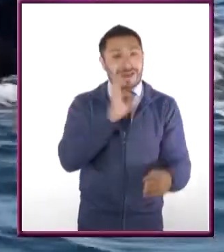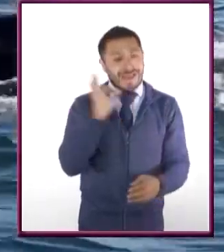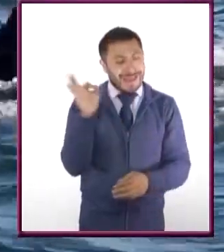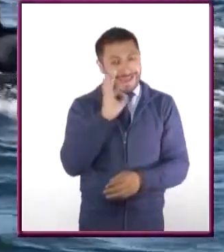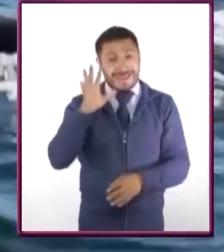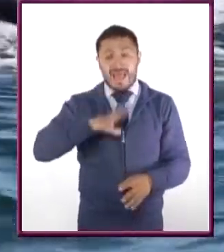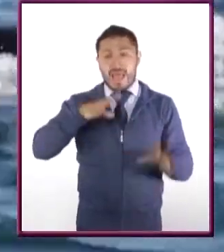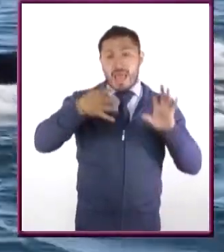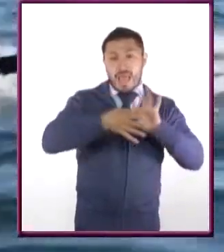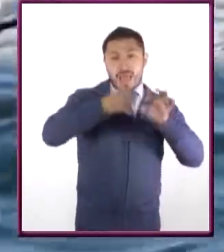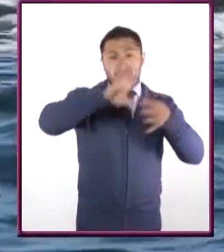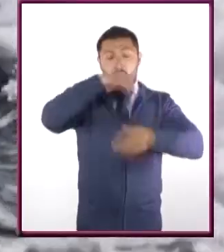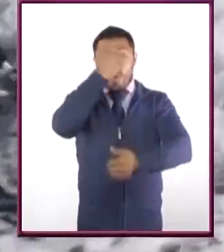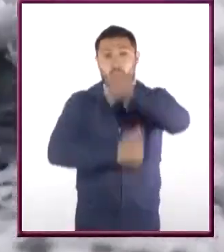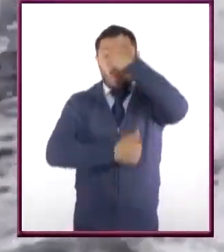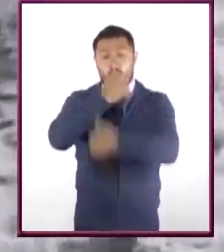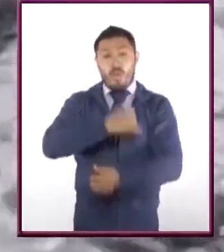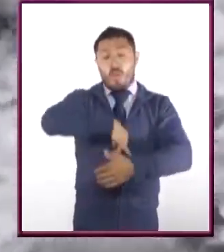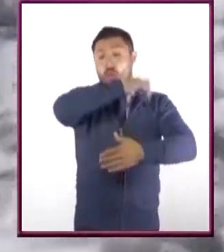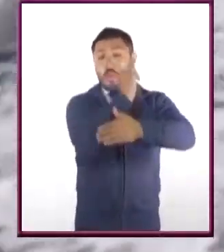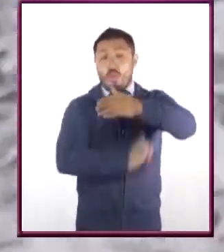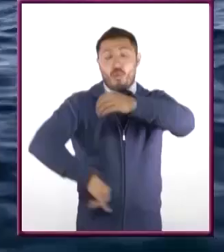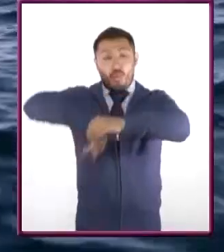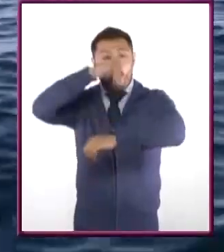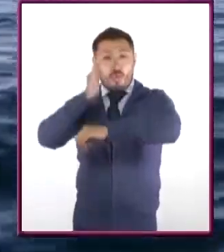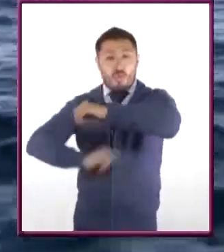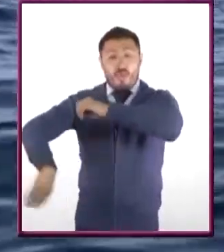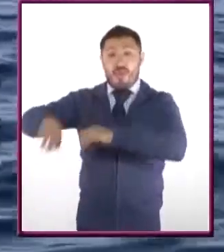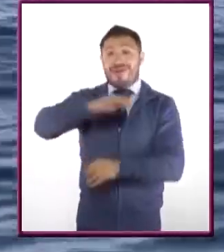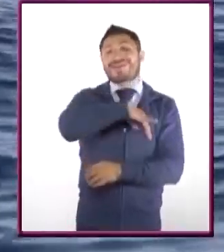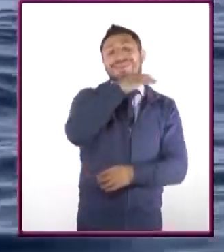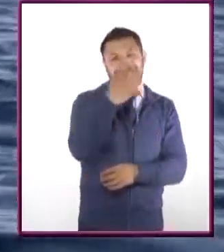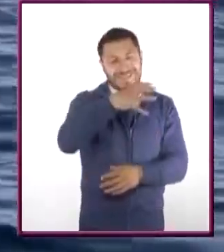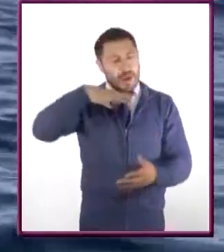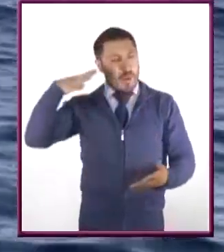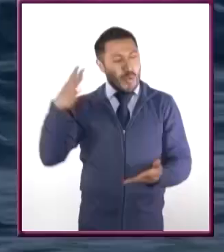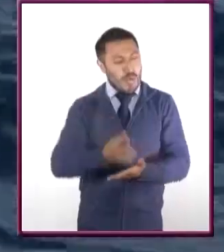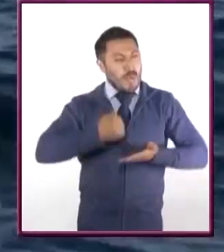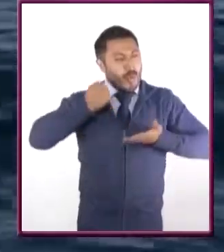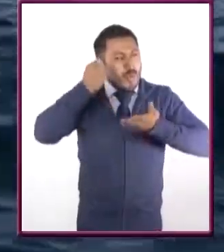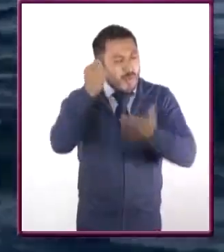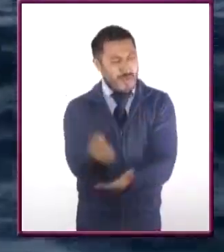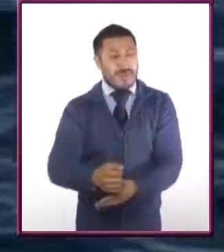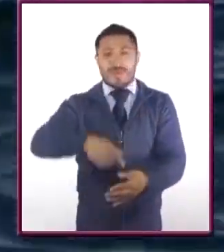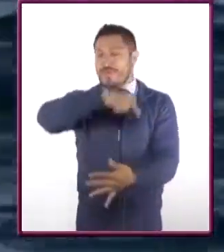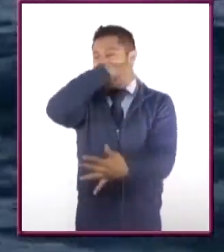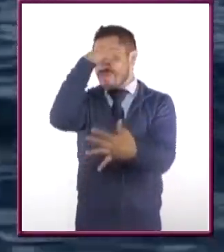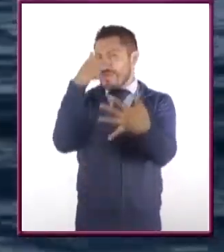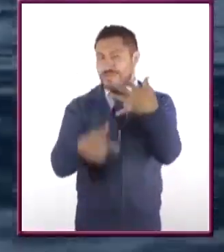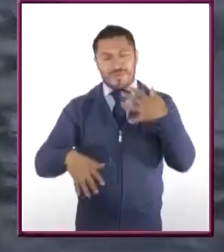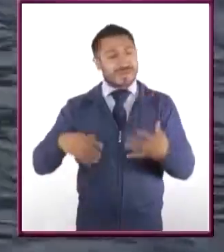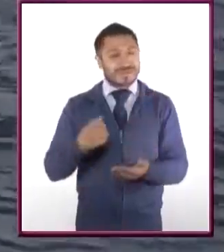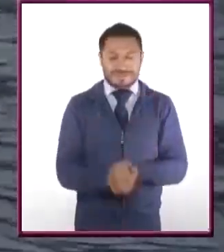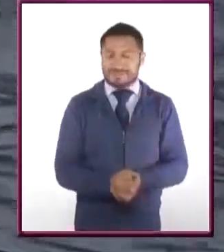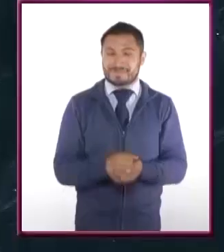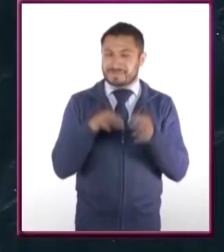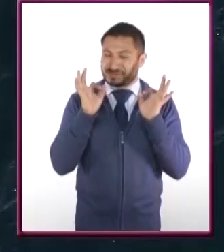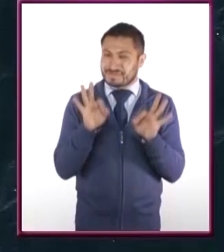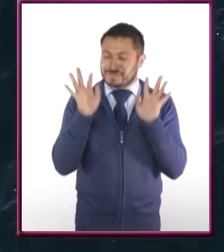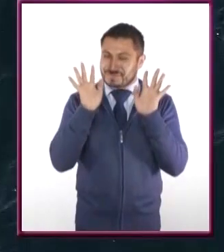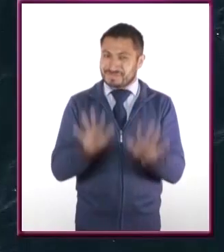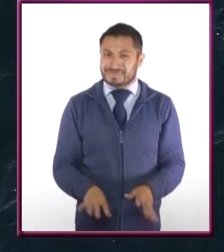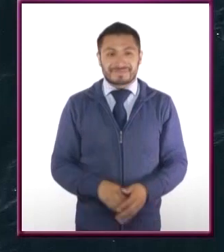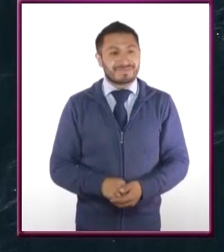de hazañas animales, las ballenas estarían a la cabeza de las medallas con varios récords notables.